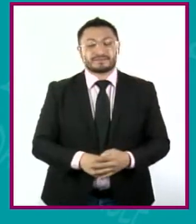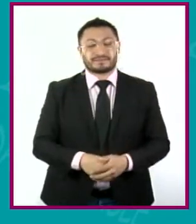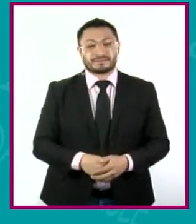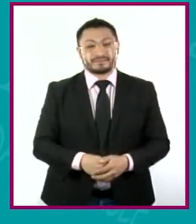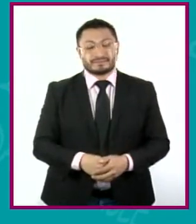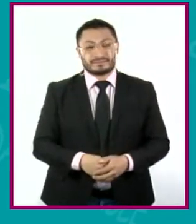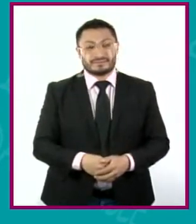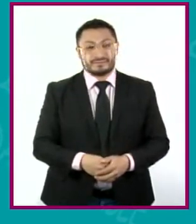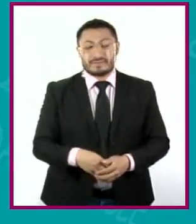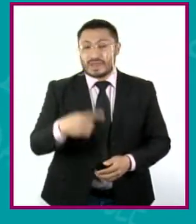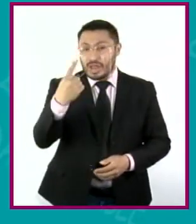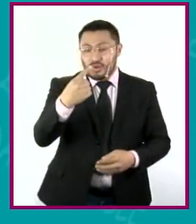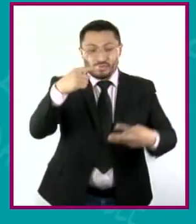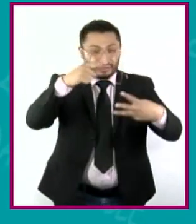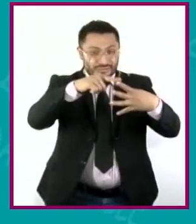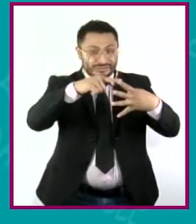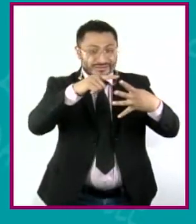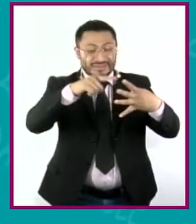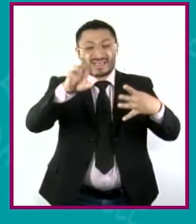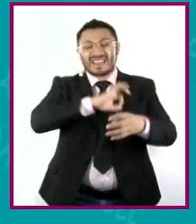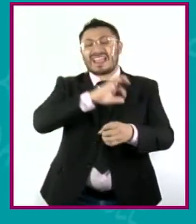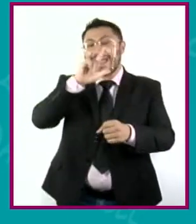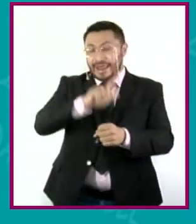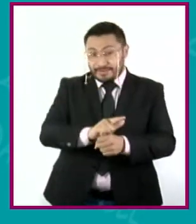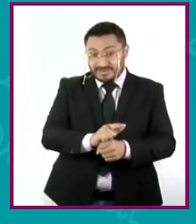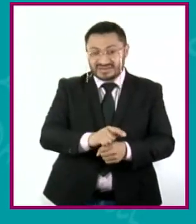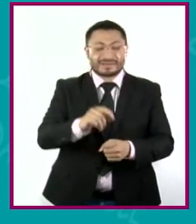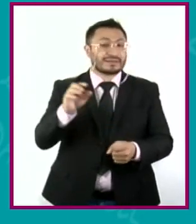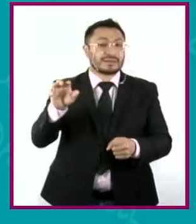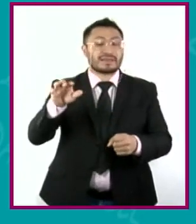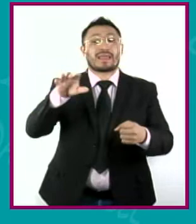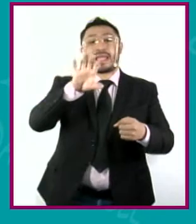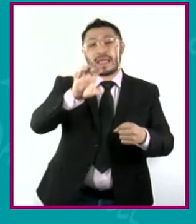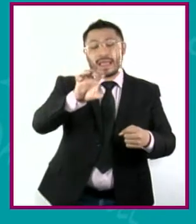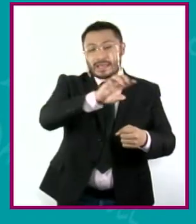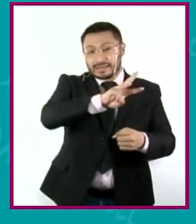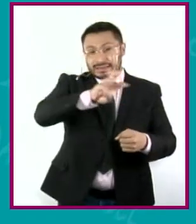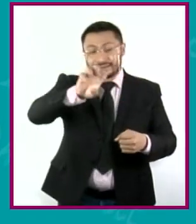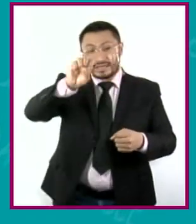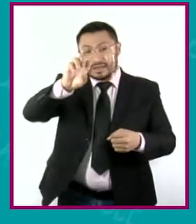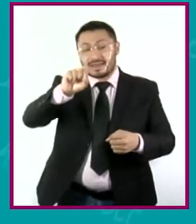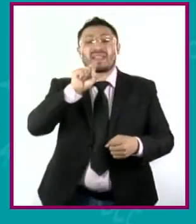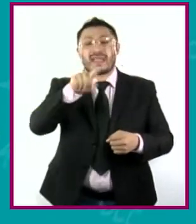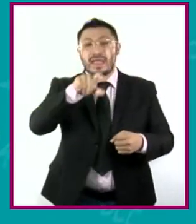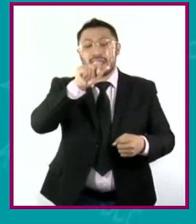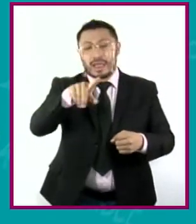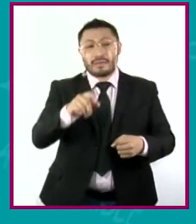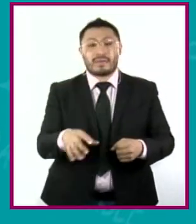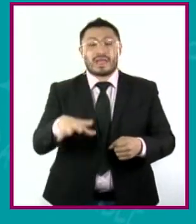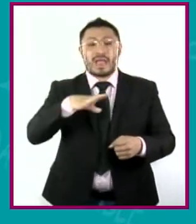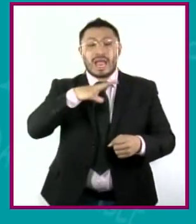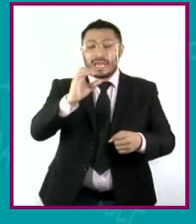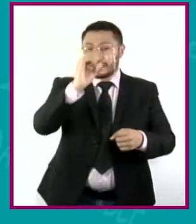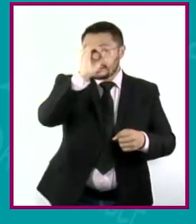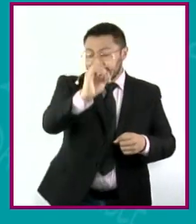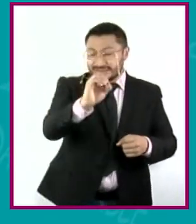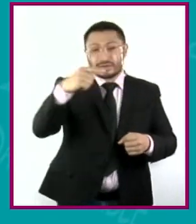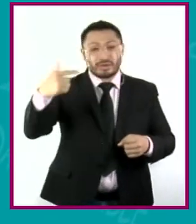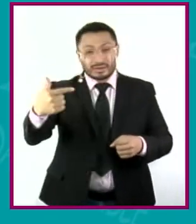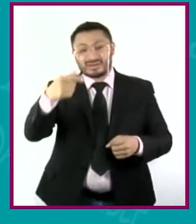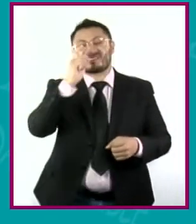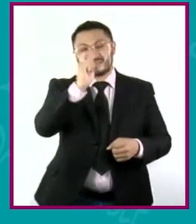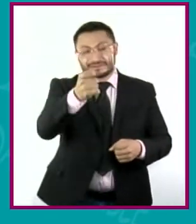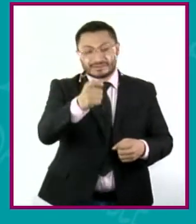Una de estas rotaciones es especial. La rotación a 360 grados es la misma que la rotación a 0 grados, es